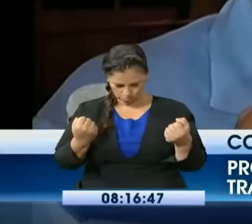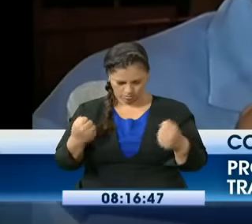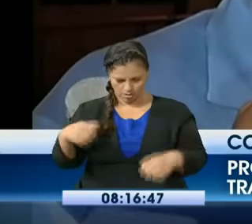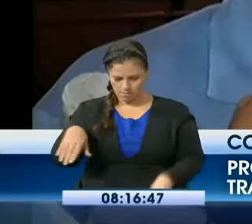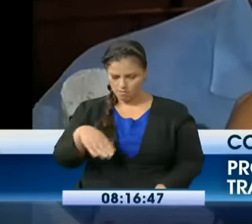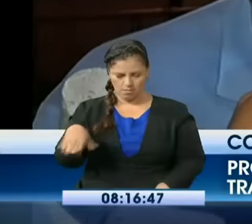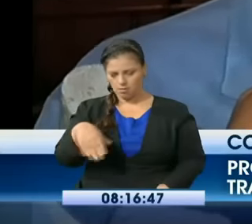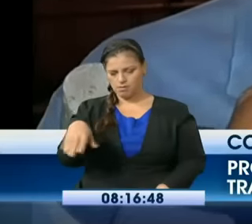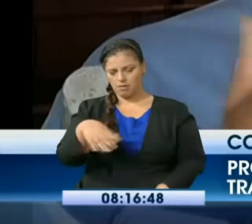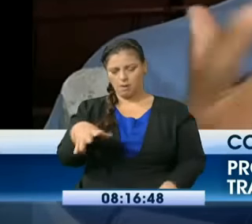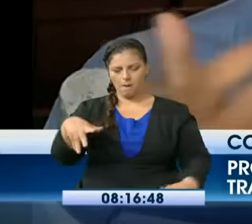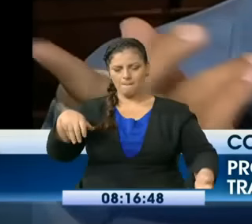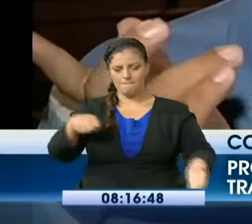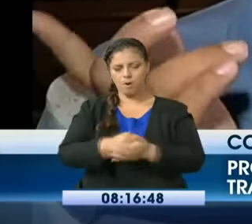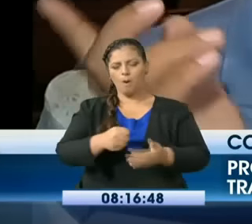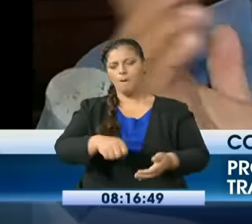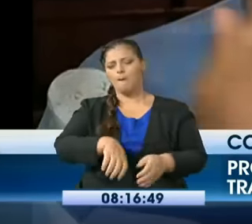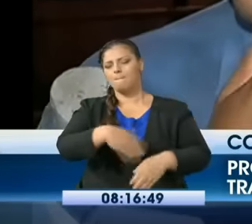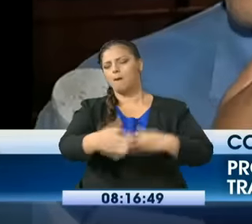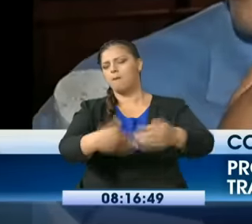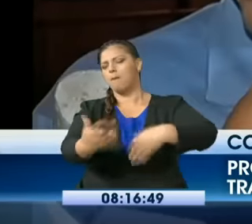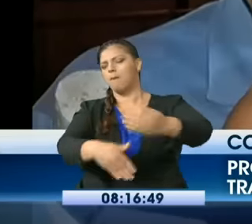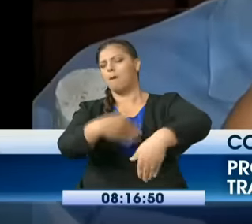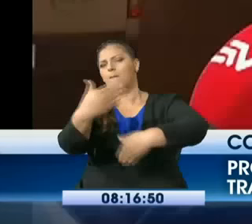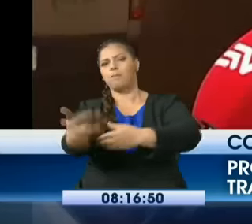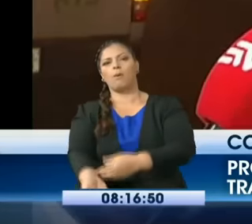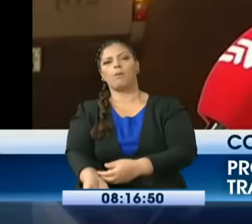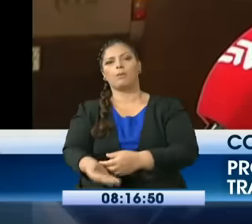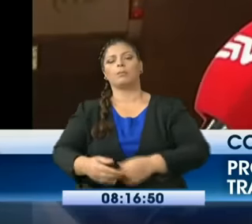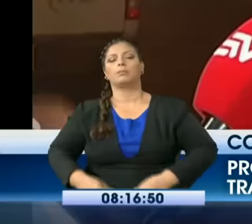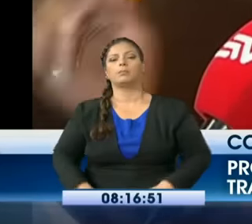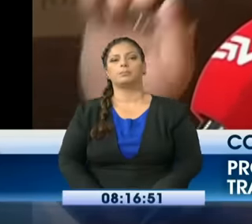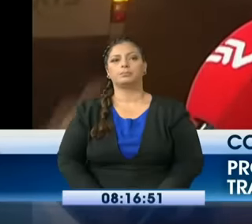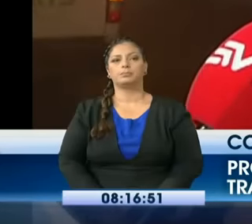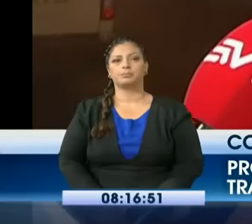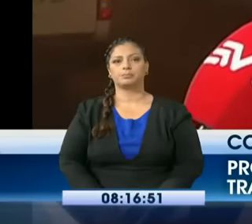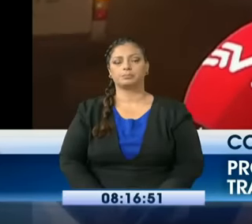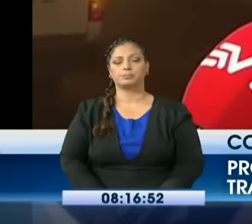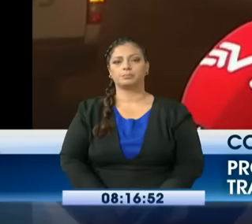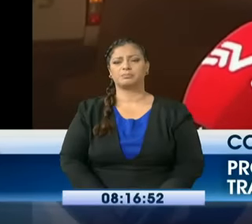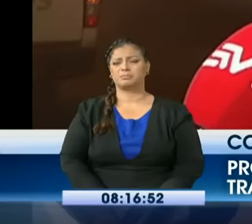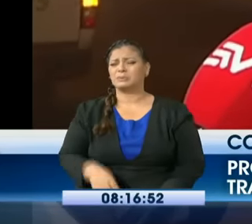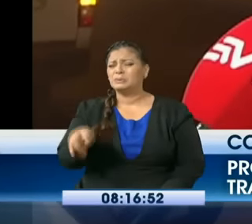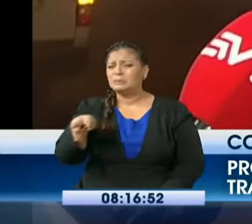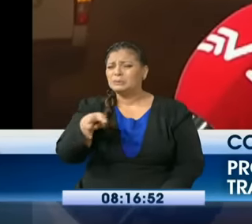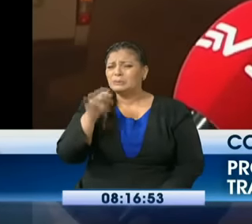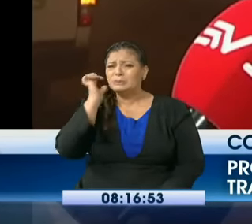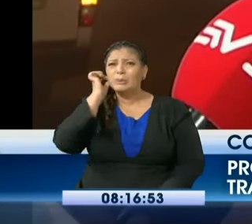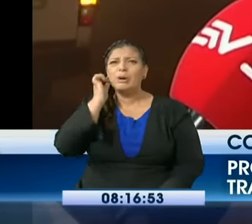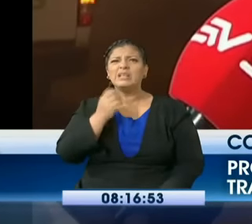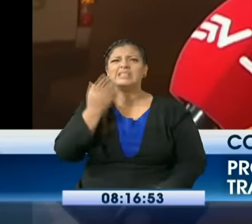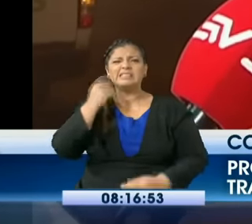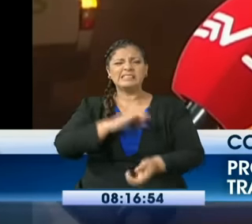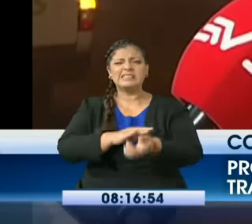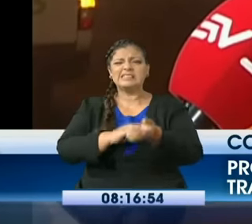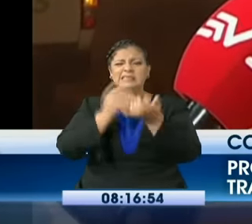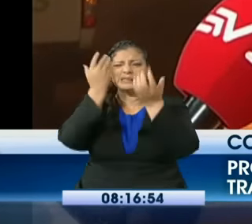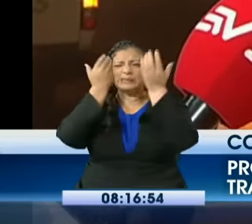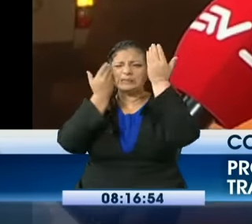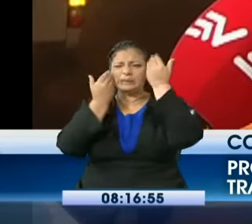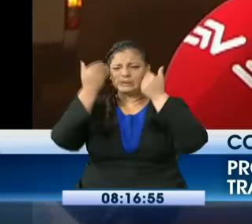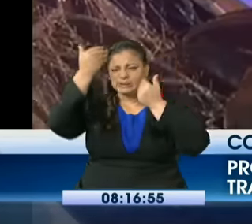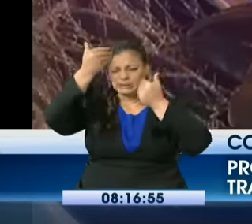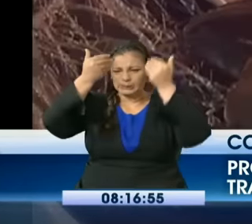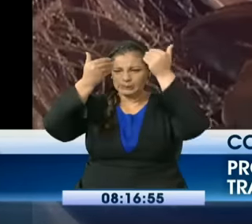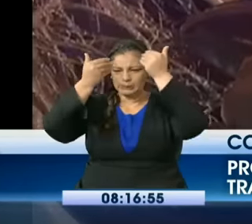creo que ha salido herido y ha trepado y creo que se ha ido por acá. Pasaba y la vi que estaba ahí, sangrentadita la señora. Pero sí estaba bien partida toda la cabeza.